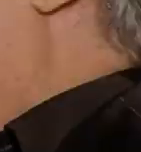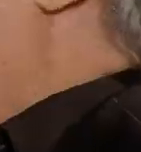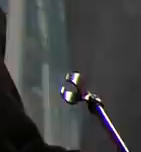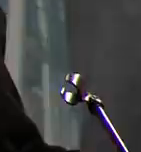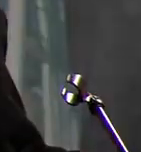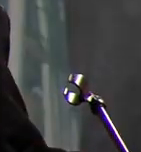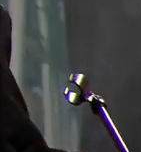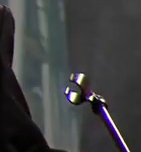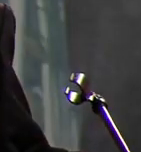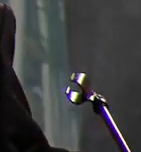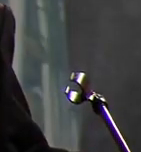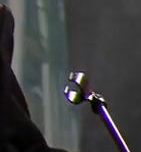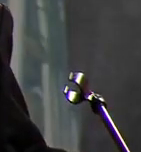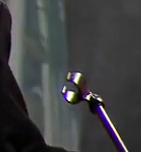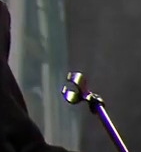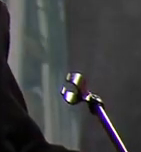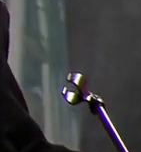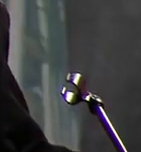Dios.